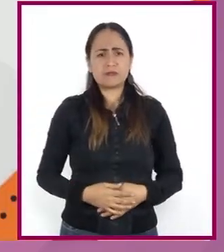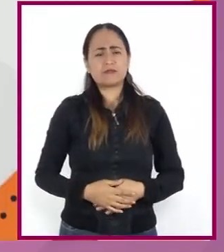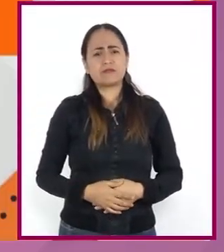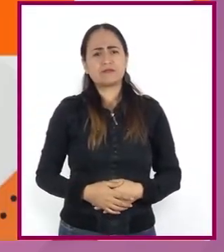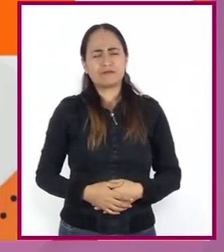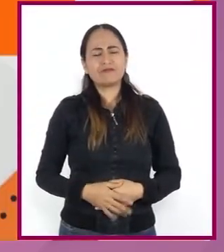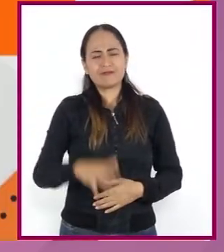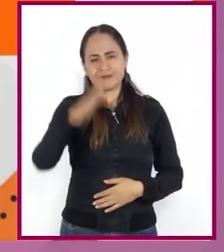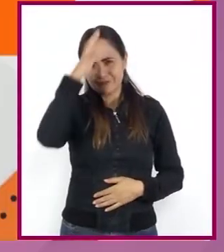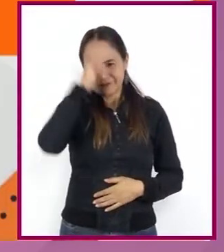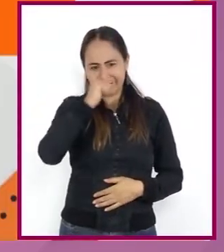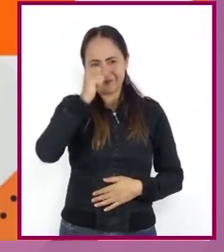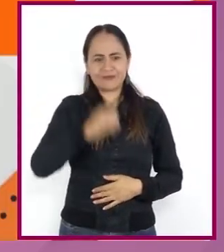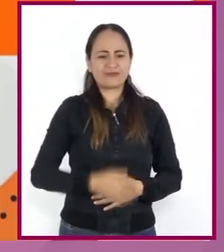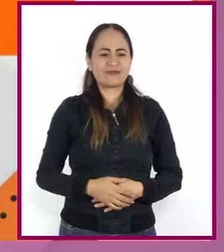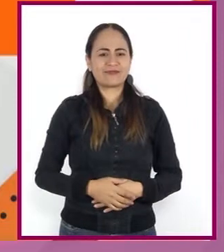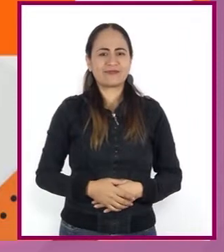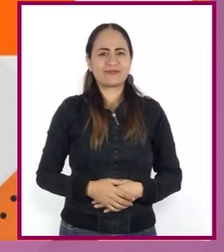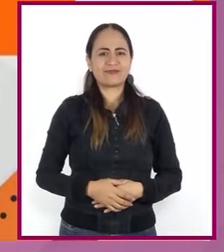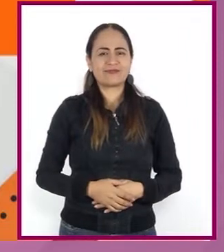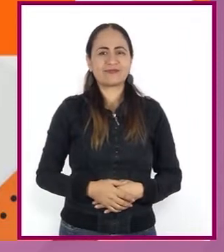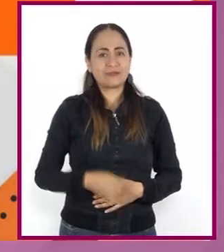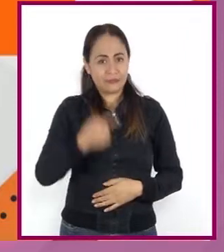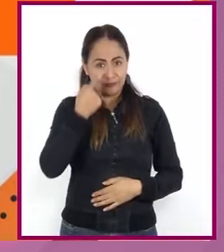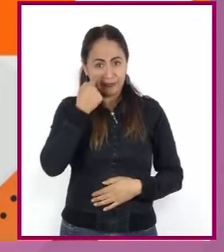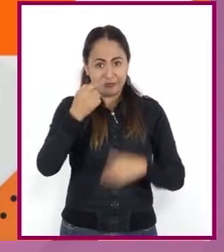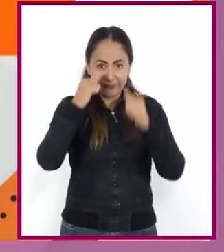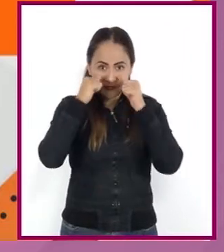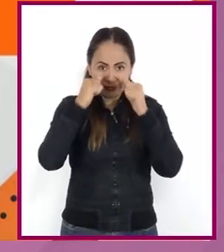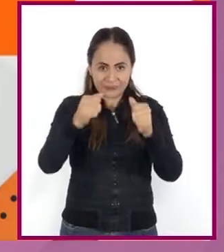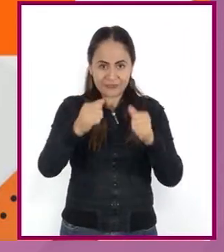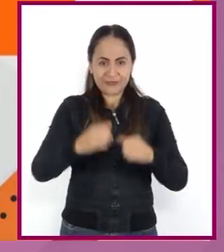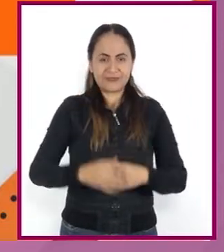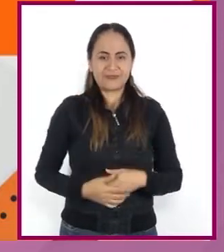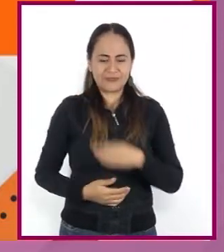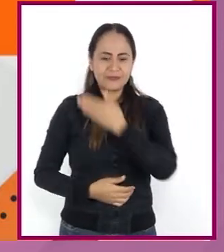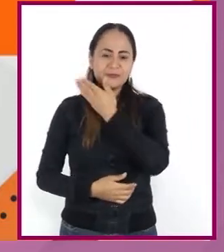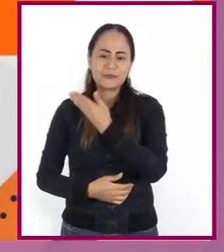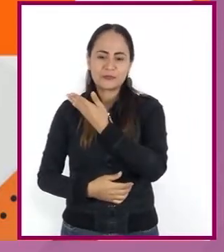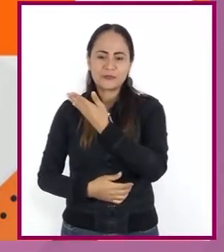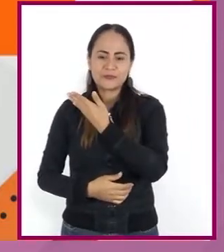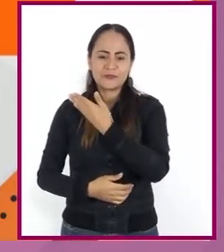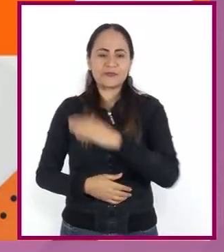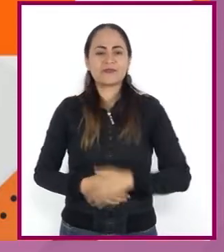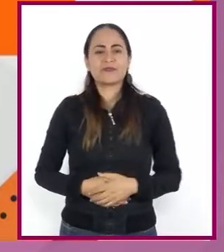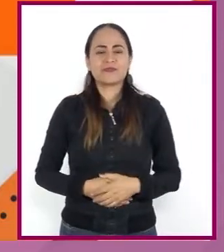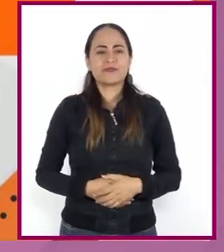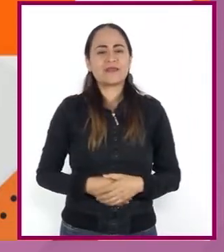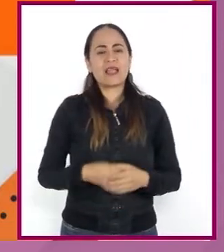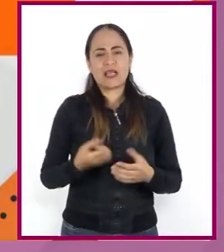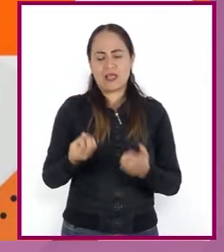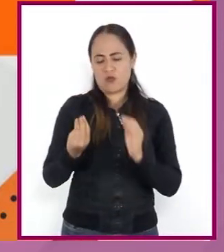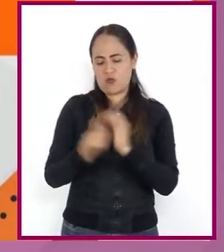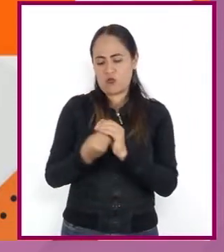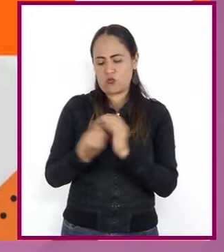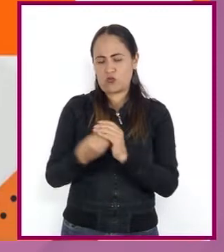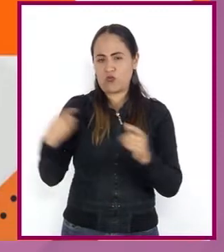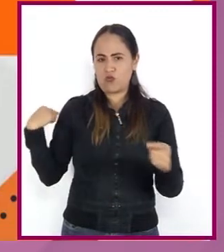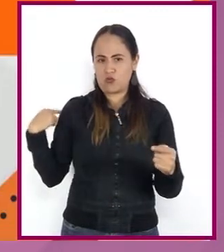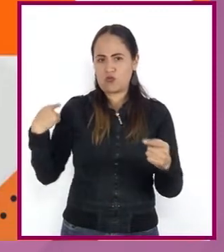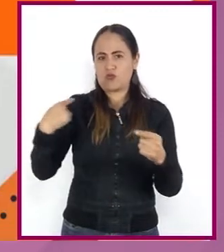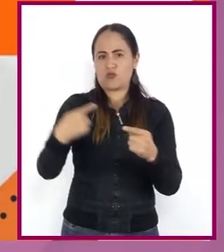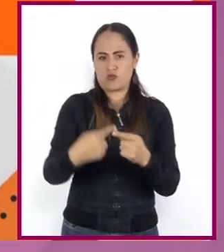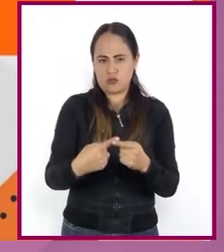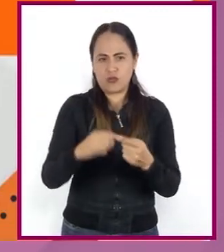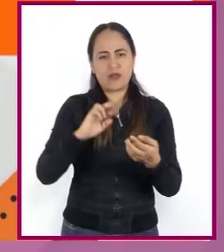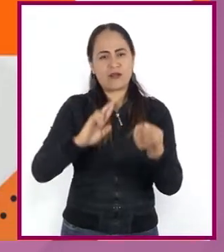Claro. Alumnas y alumnos, pongan atención. Como hemos visto a lo largo de las sesiones, la Revolución